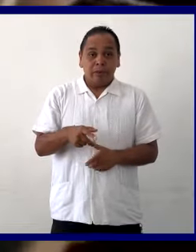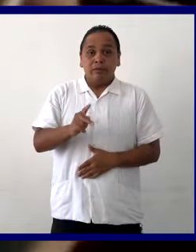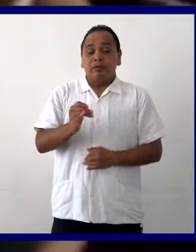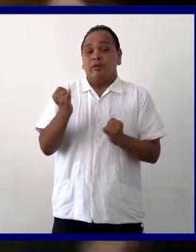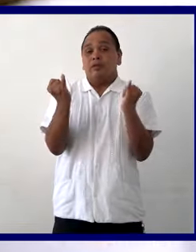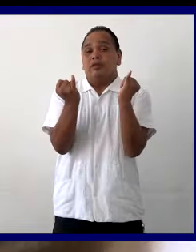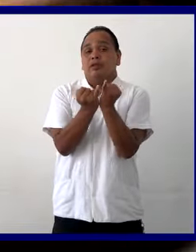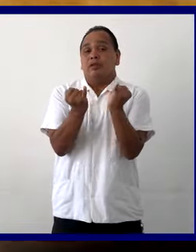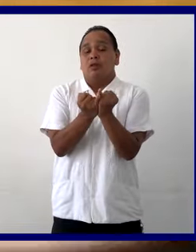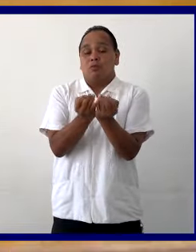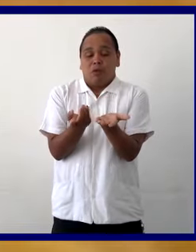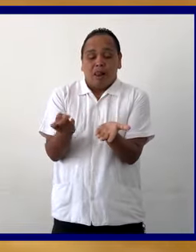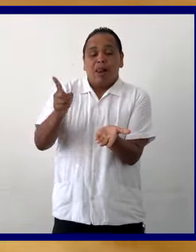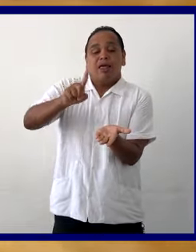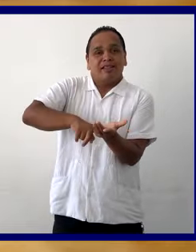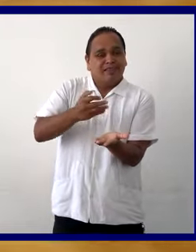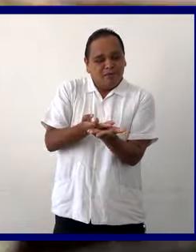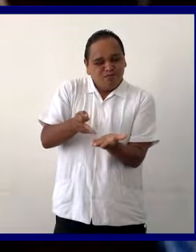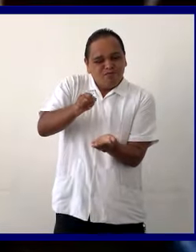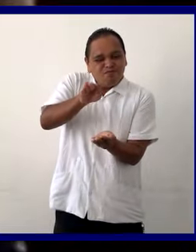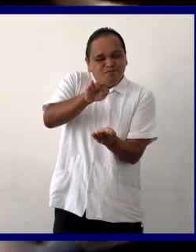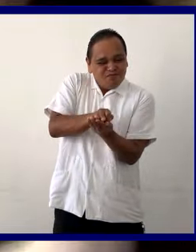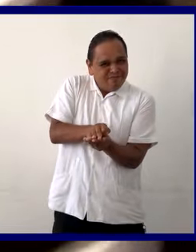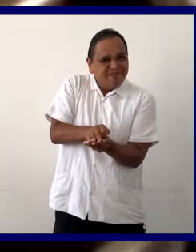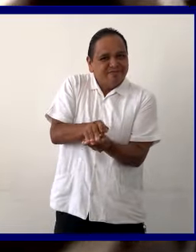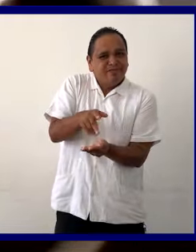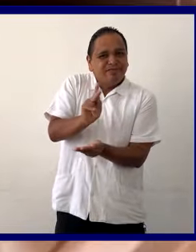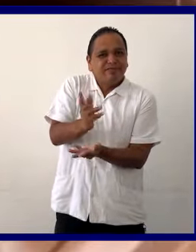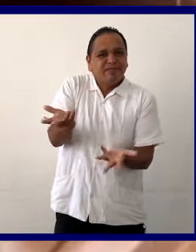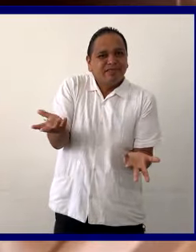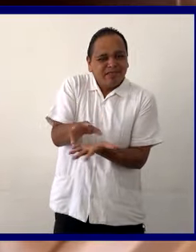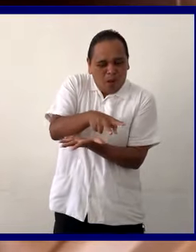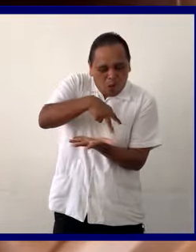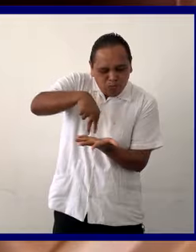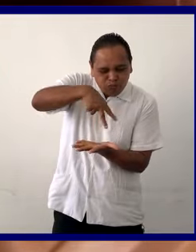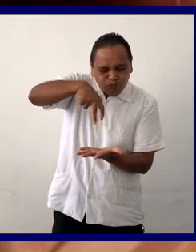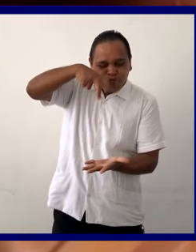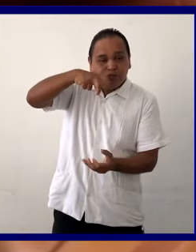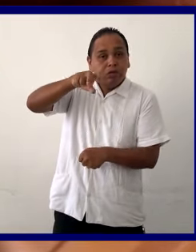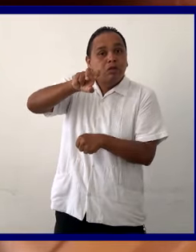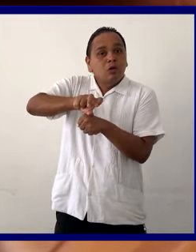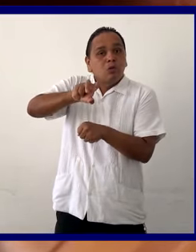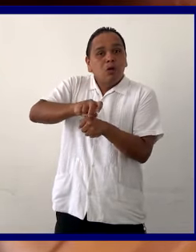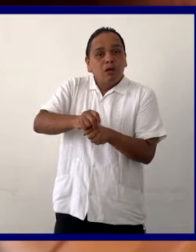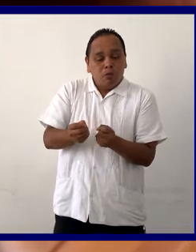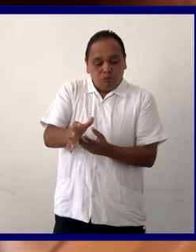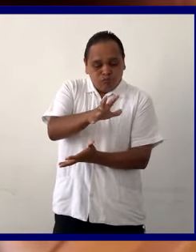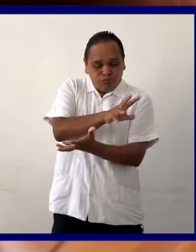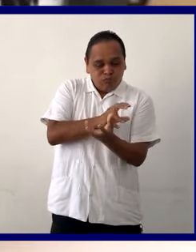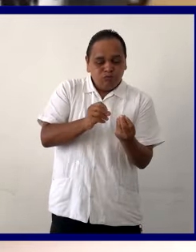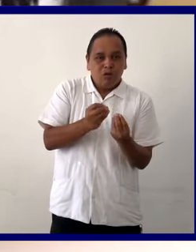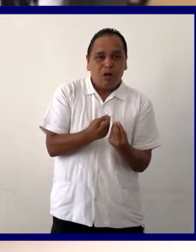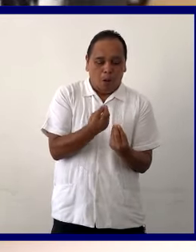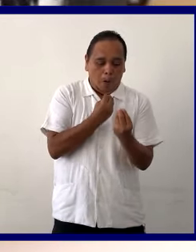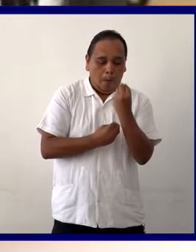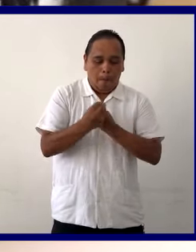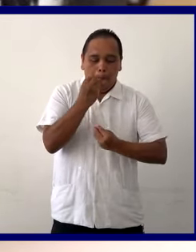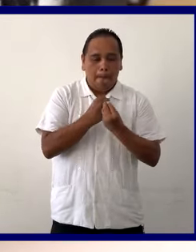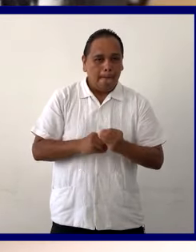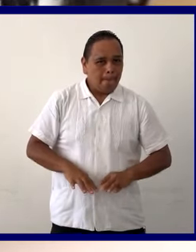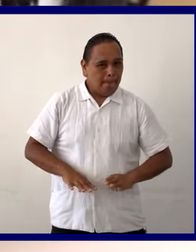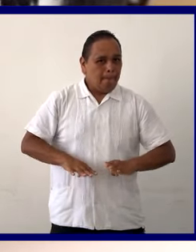incluso hay pastas rellenas como los tortellini. Si la pasta es elaborada con huevo, el nivel de proteína aumentará y adquirirá